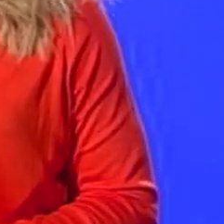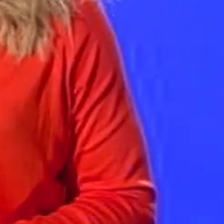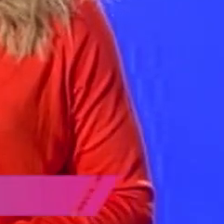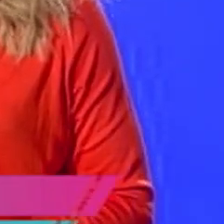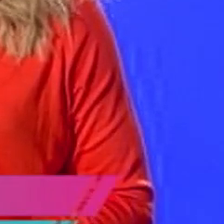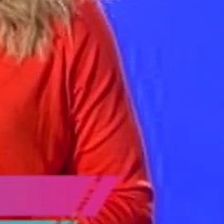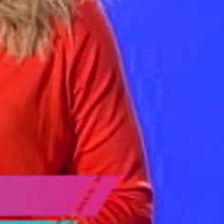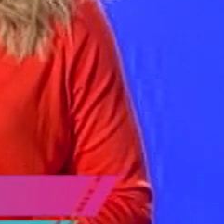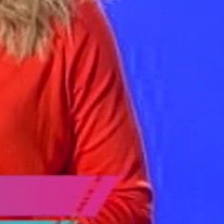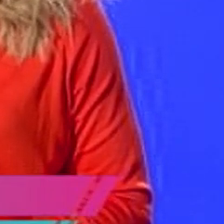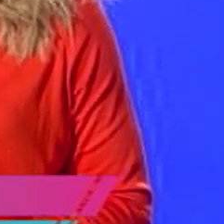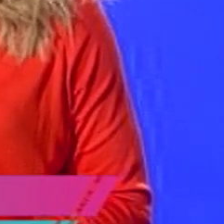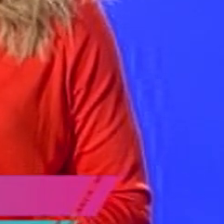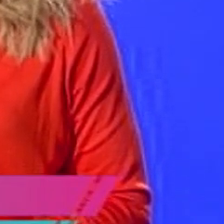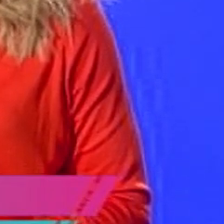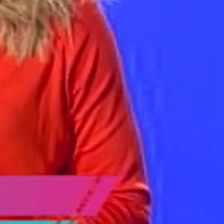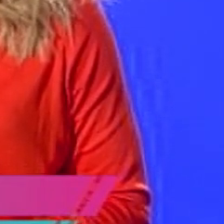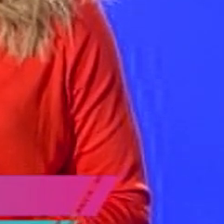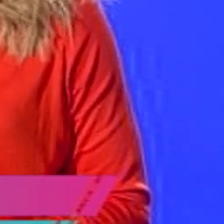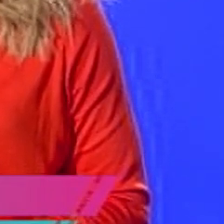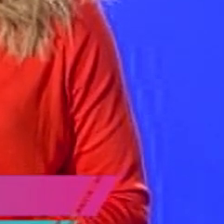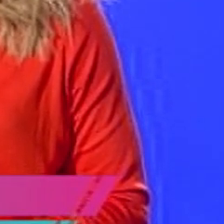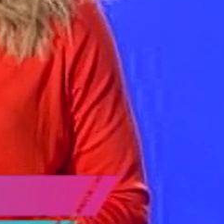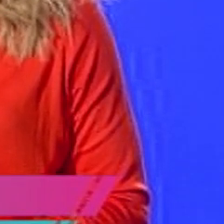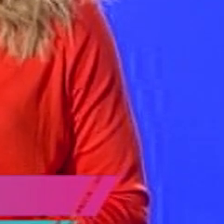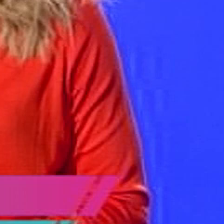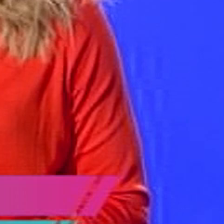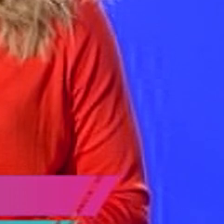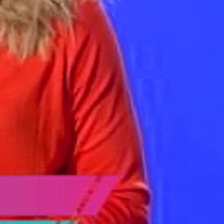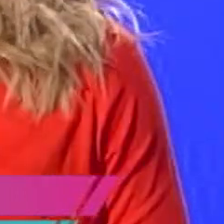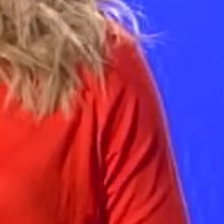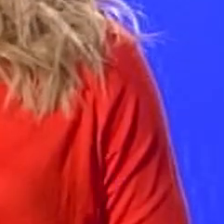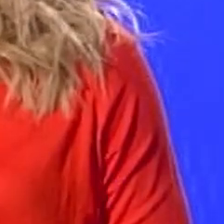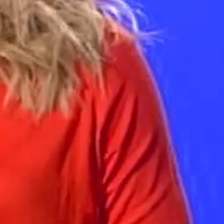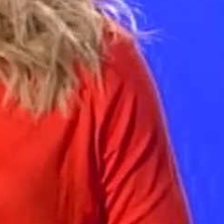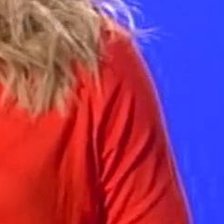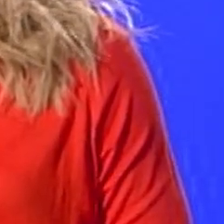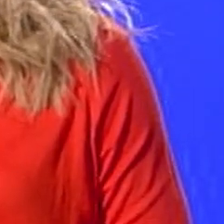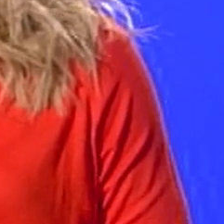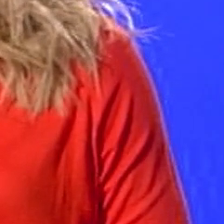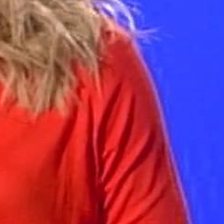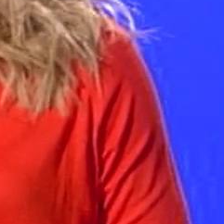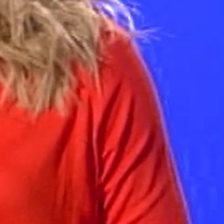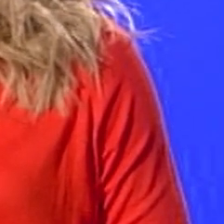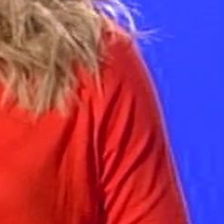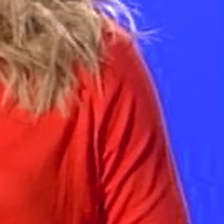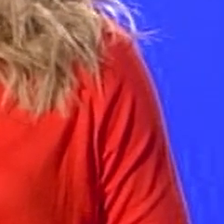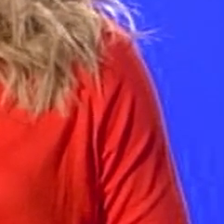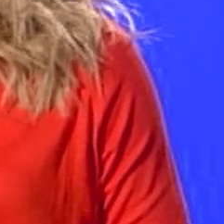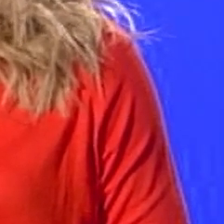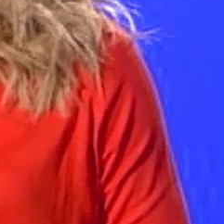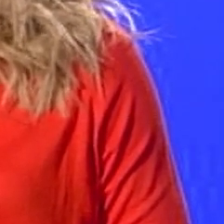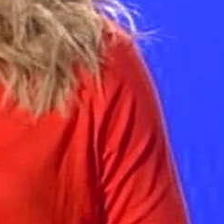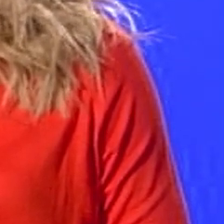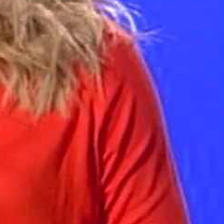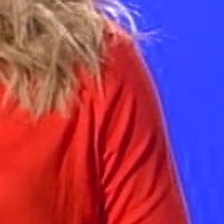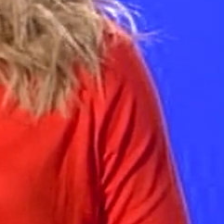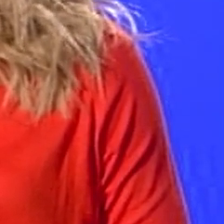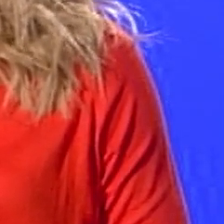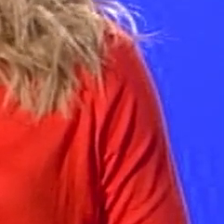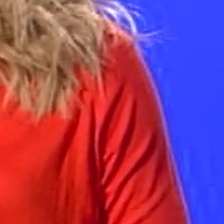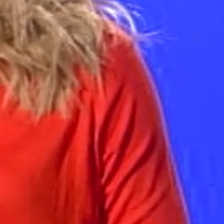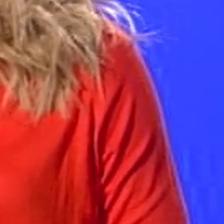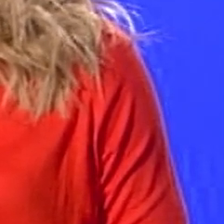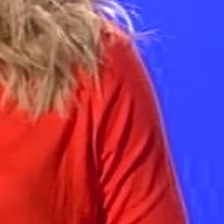Hola, qué gusto verlos de nuevo en un programa más de Soluciones del 13. La Olimpiada Nacional de Robótica vuelve este año incluyendo una